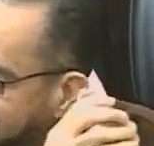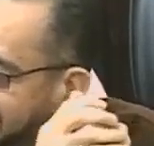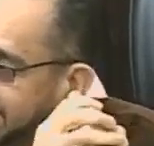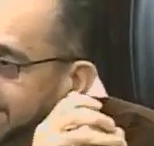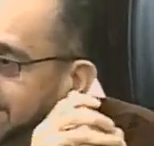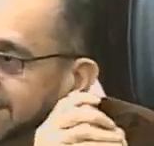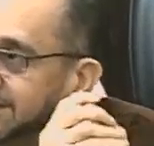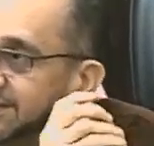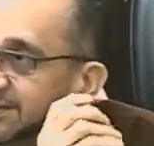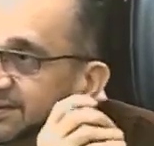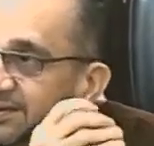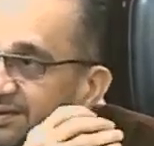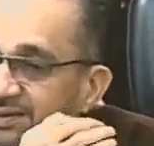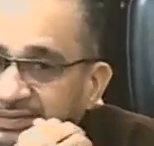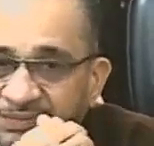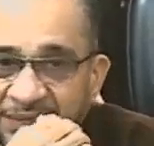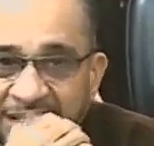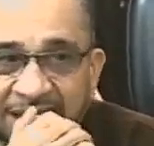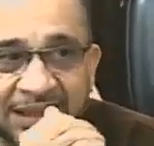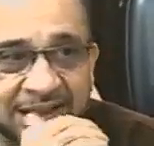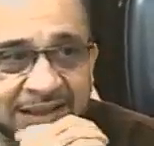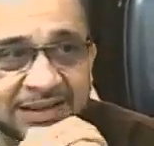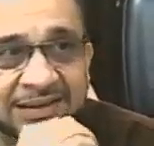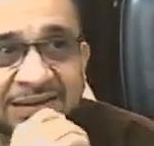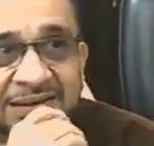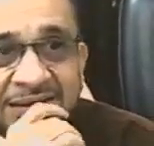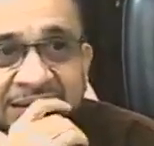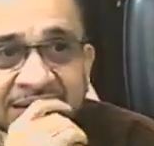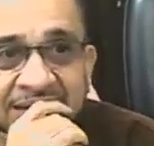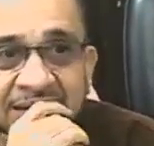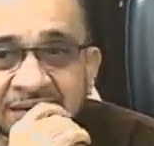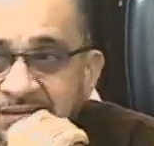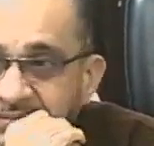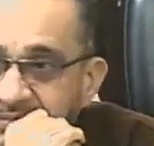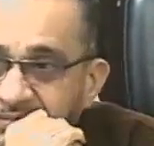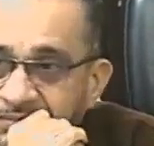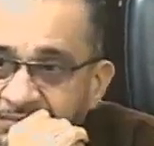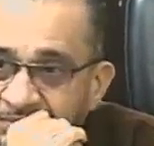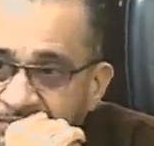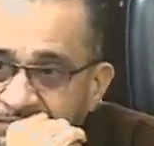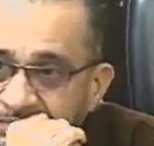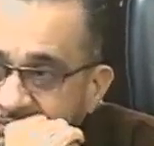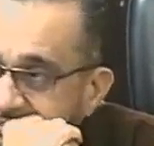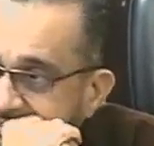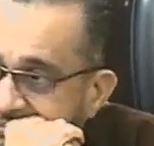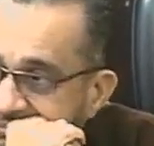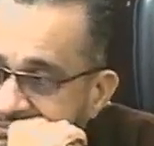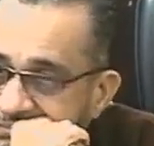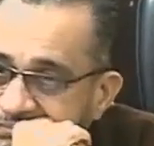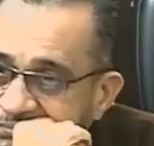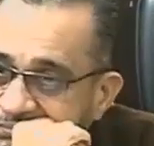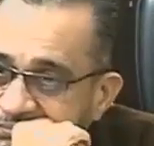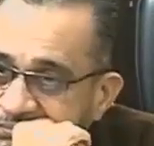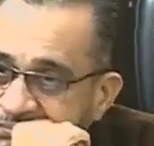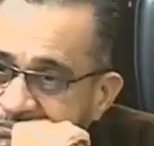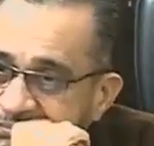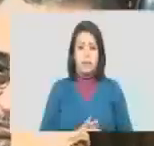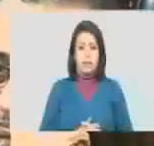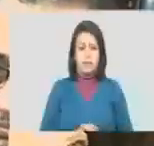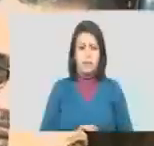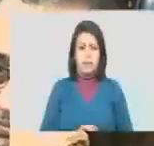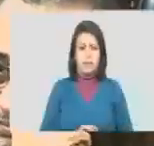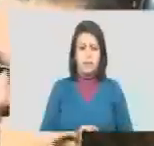el pueblo de Cuba, en pleno ejercicio de su soberanía, en defensa